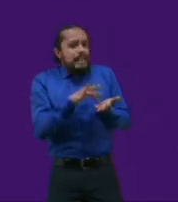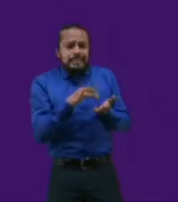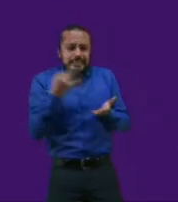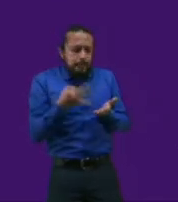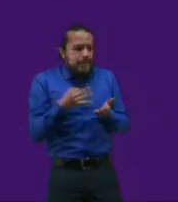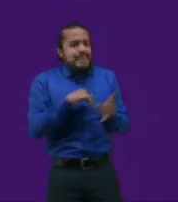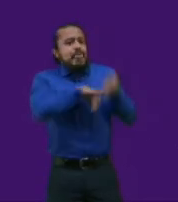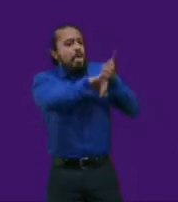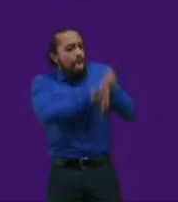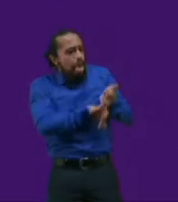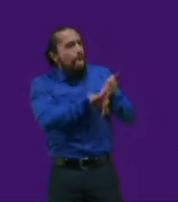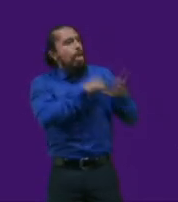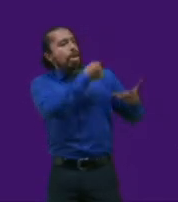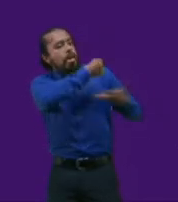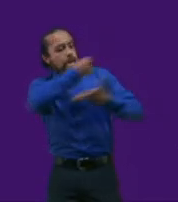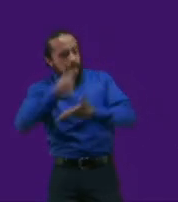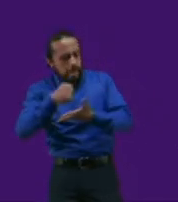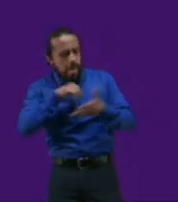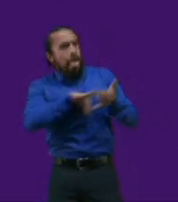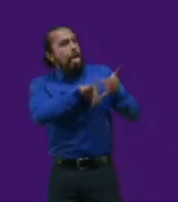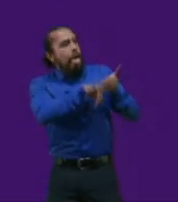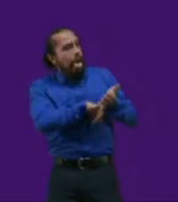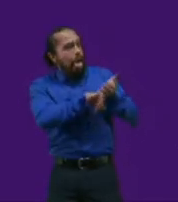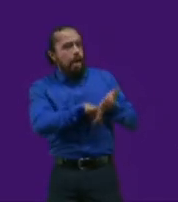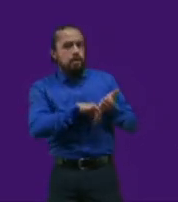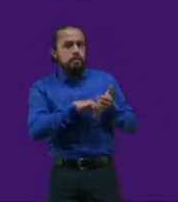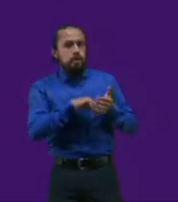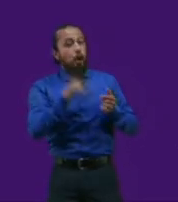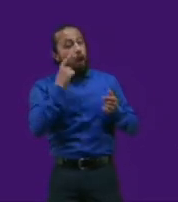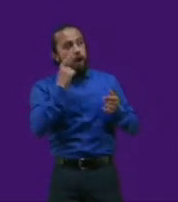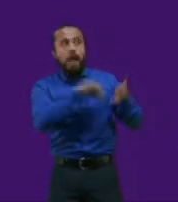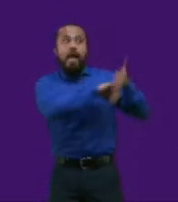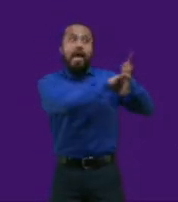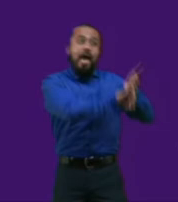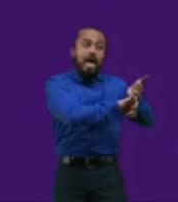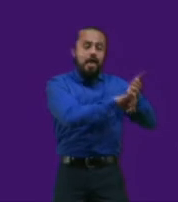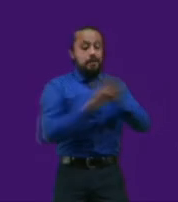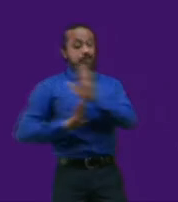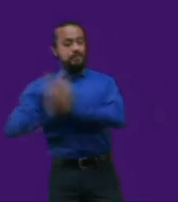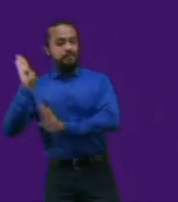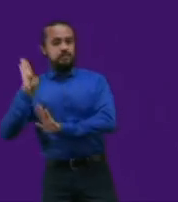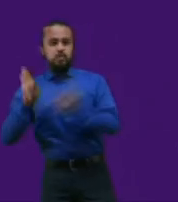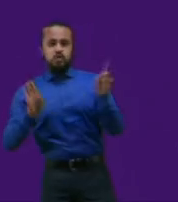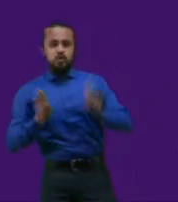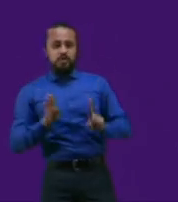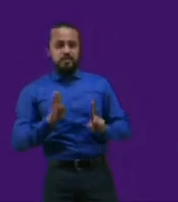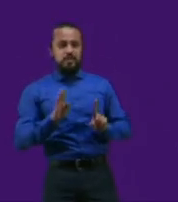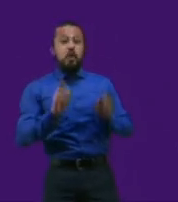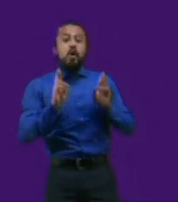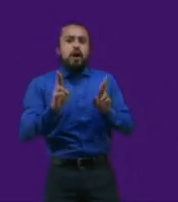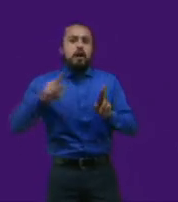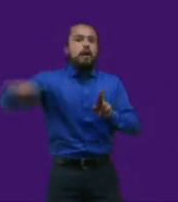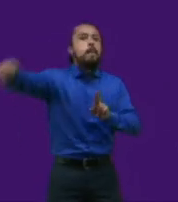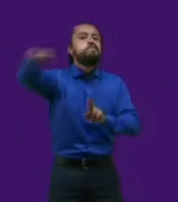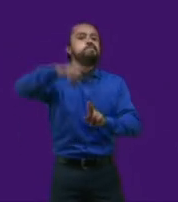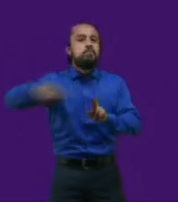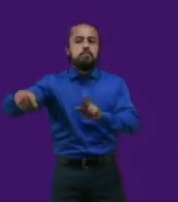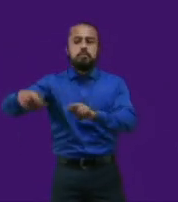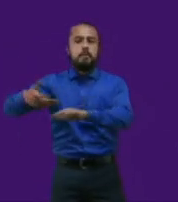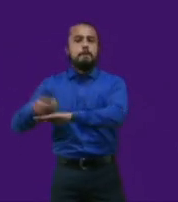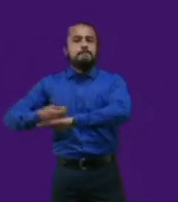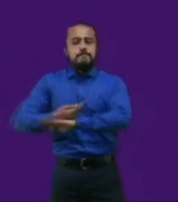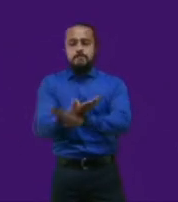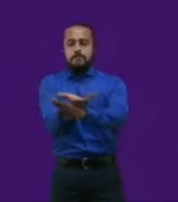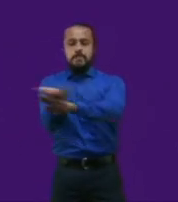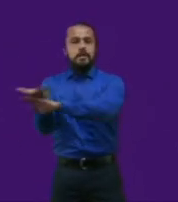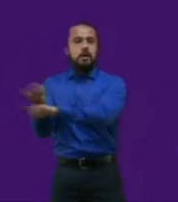confundir, digamos, como levantar plata con tener éxito. Porque de hecho, pues lo ideal es que el mercado pues te dé la plata